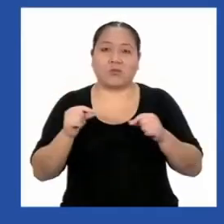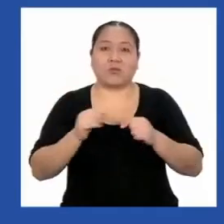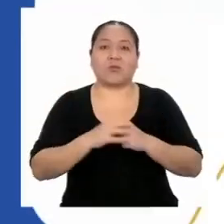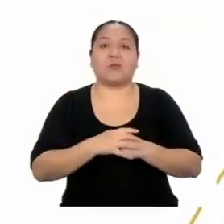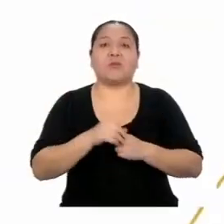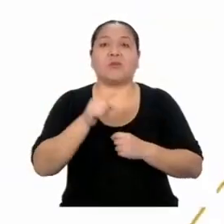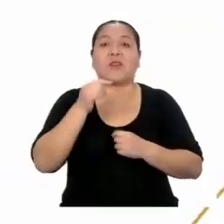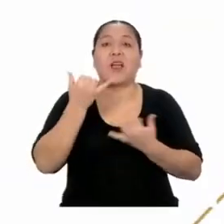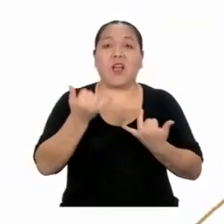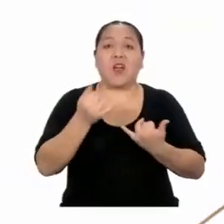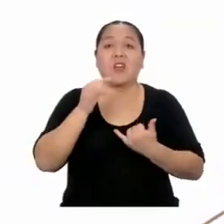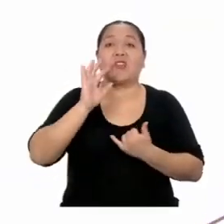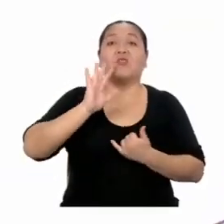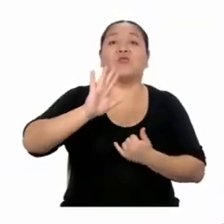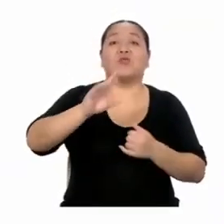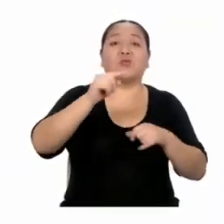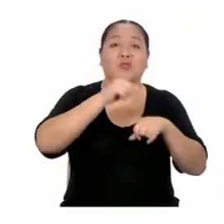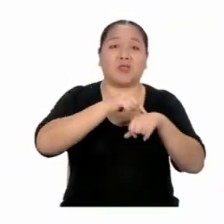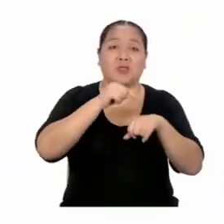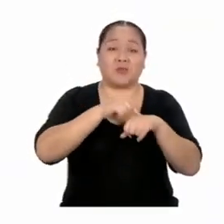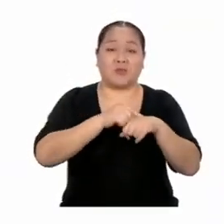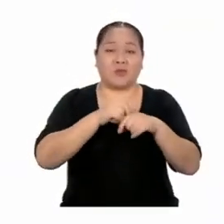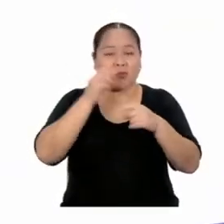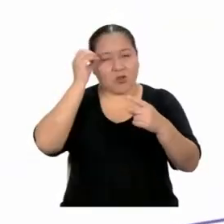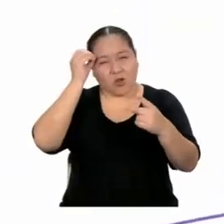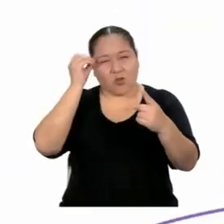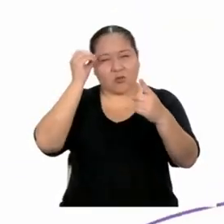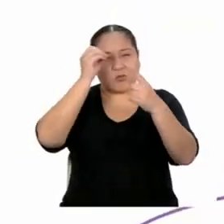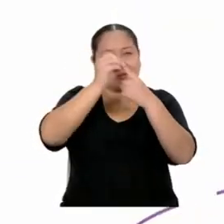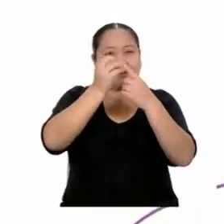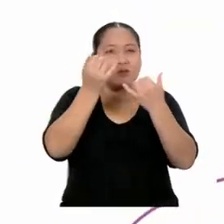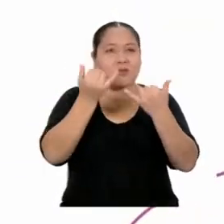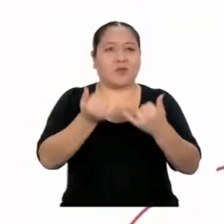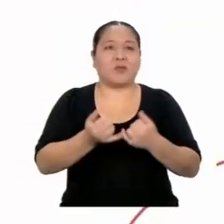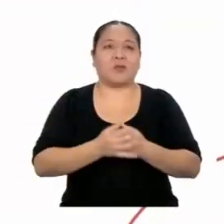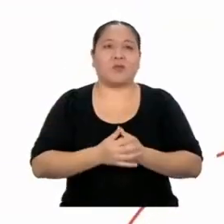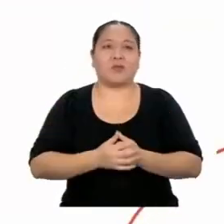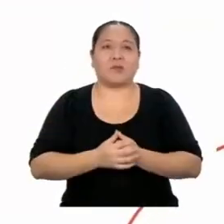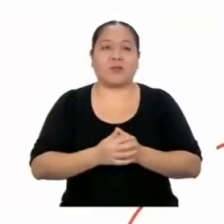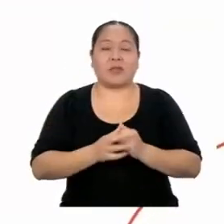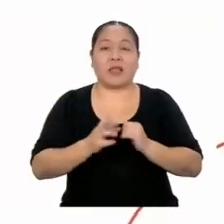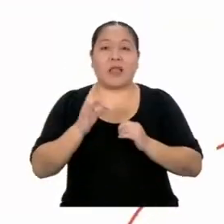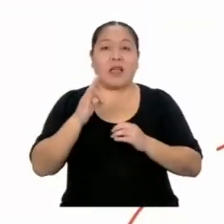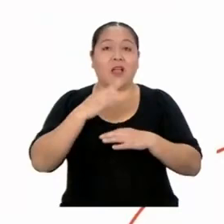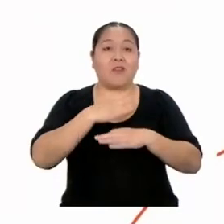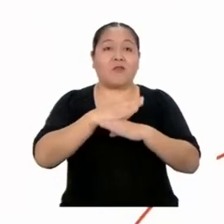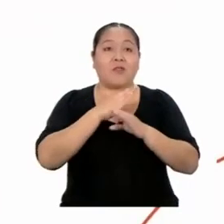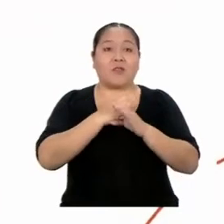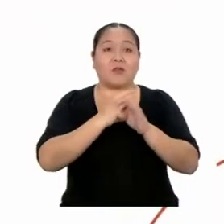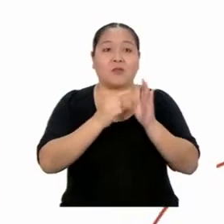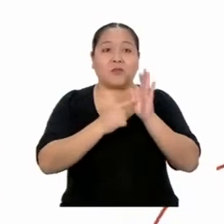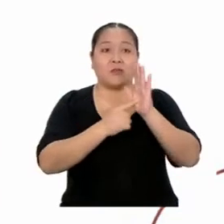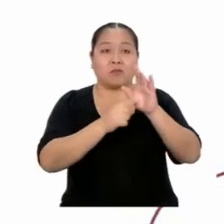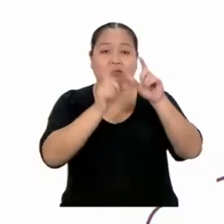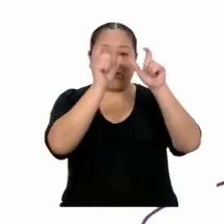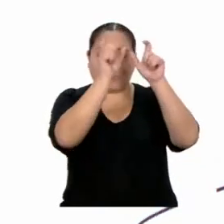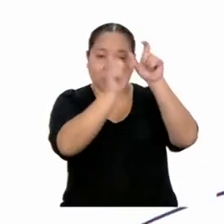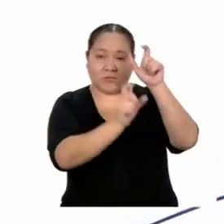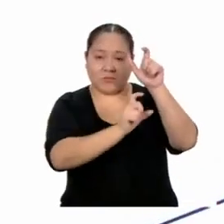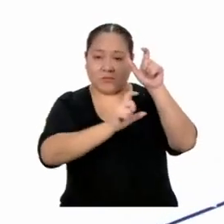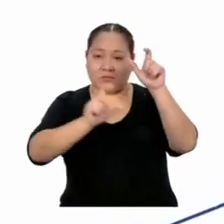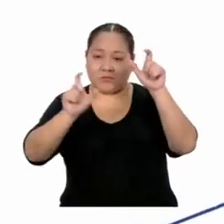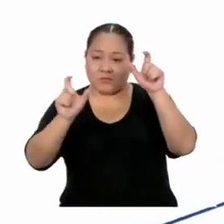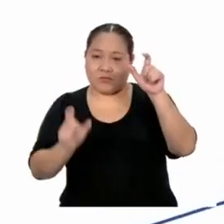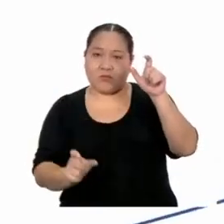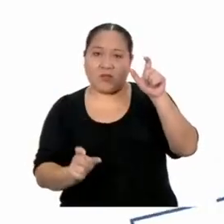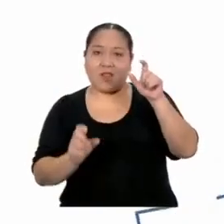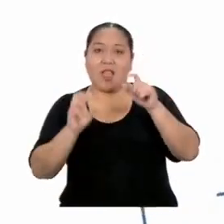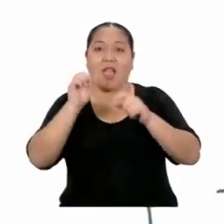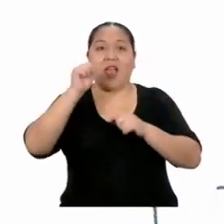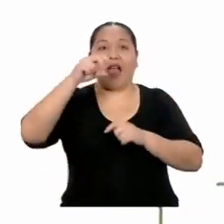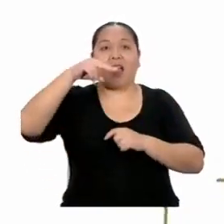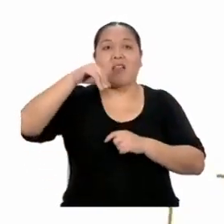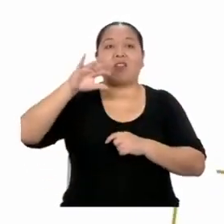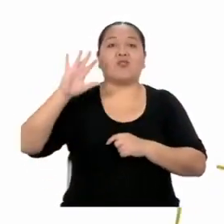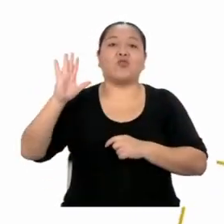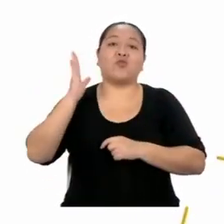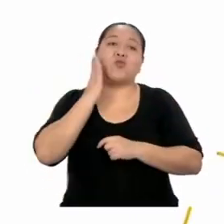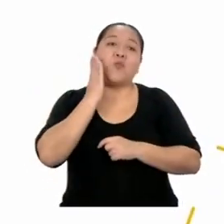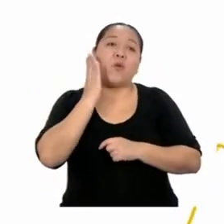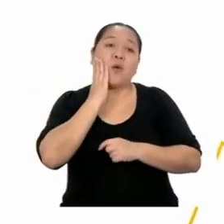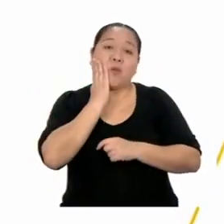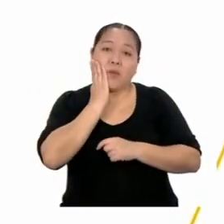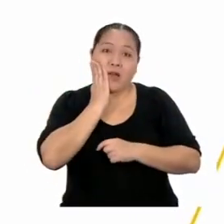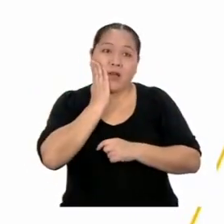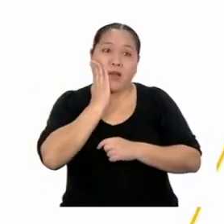tu turno. El reto del día. La figura mostrada representa el pasillo de la casa de Ana. Si su madre ha